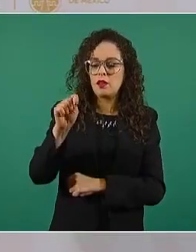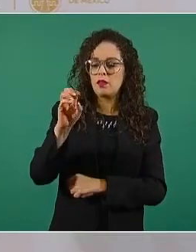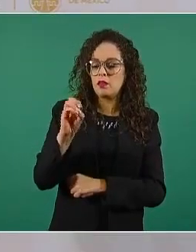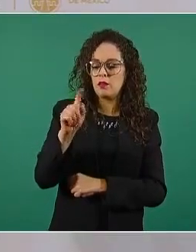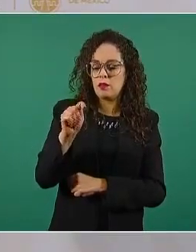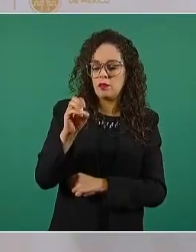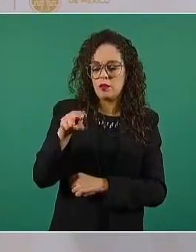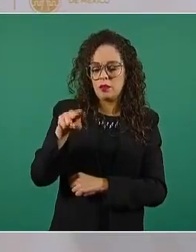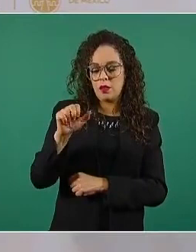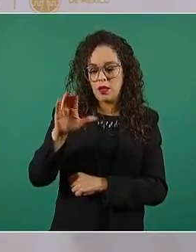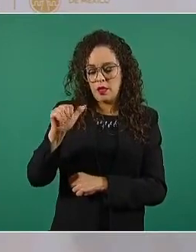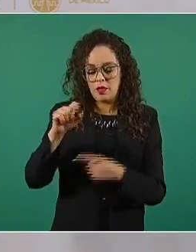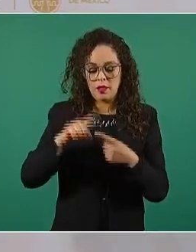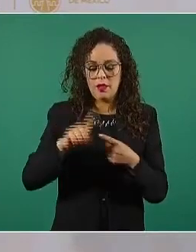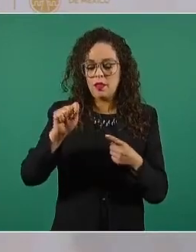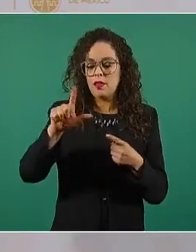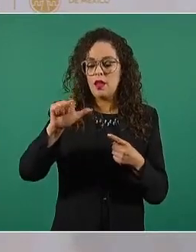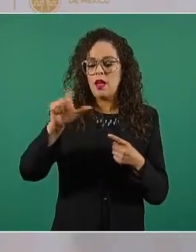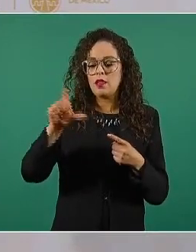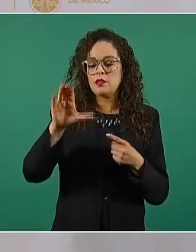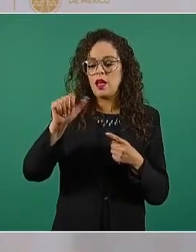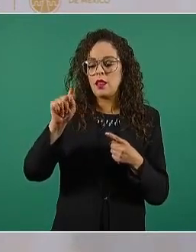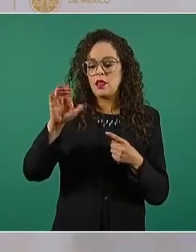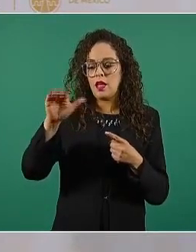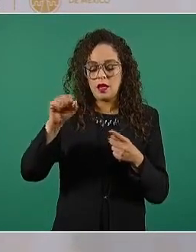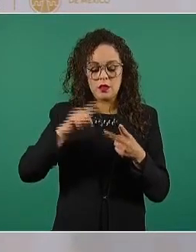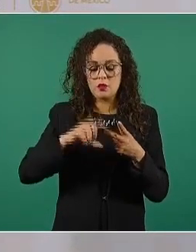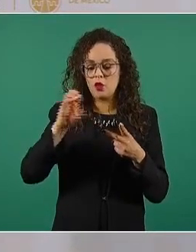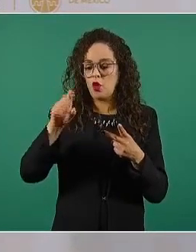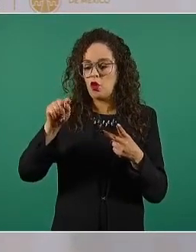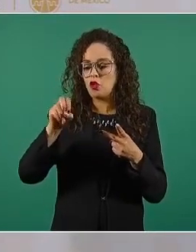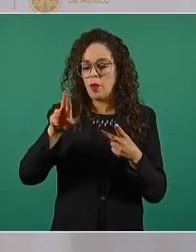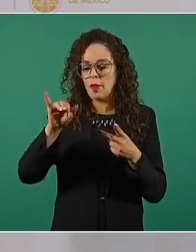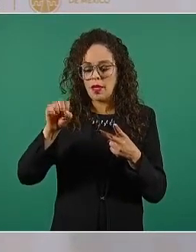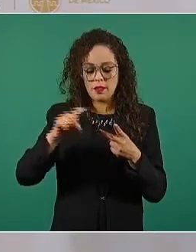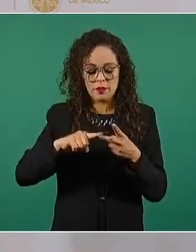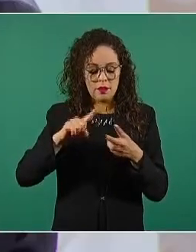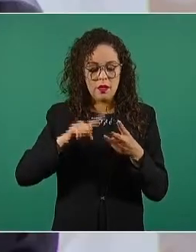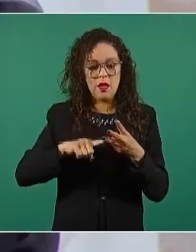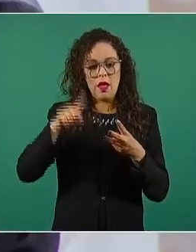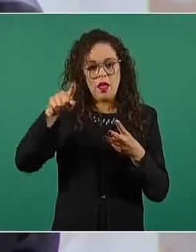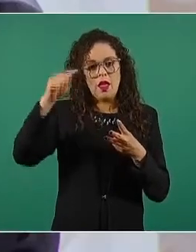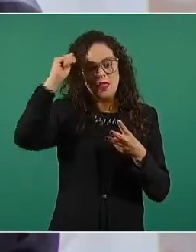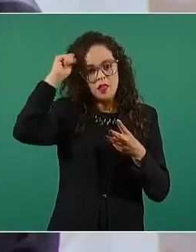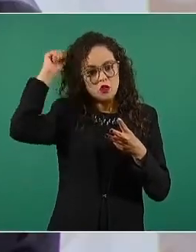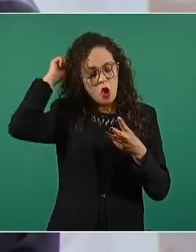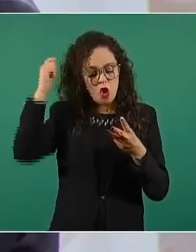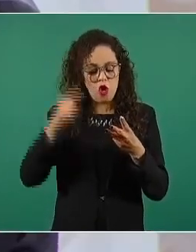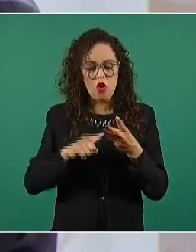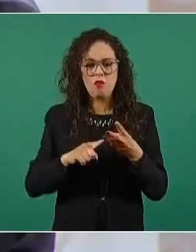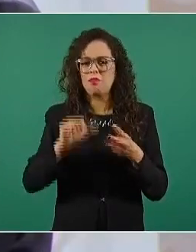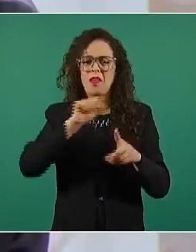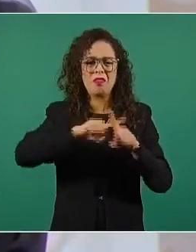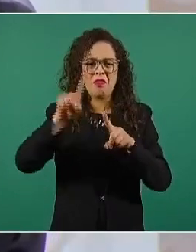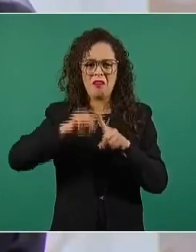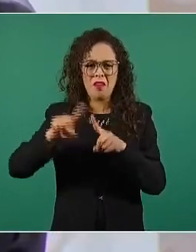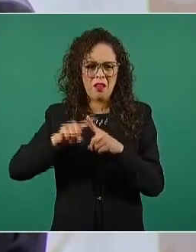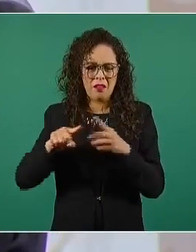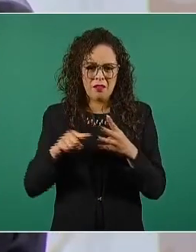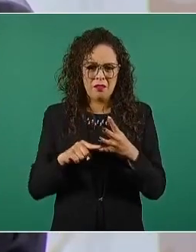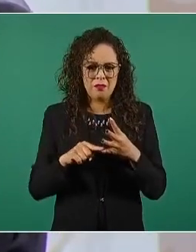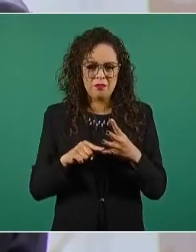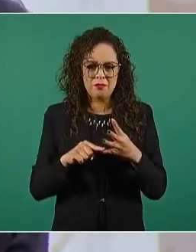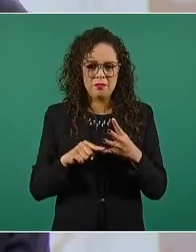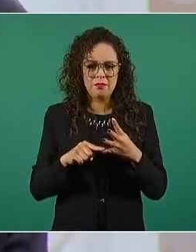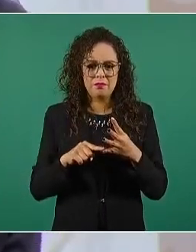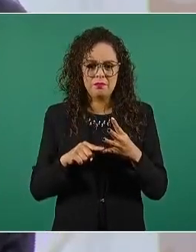los tlaxcaltecas, los otomíes, los de Texcoco y otros,